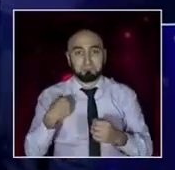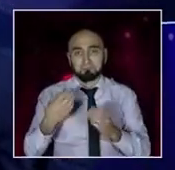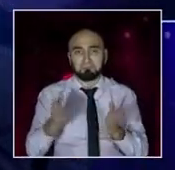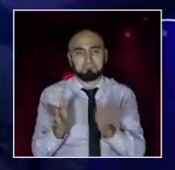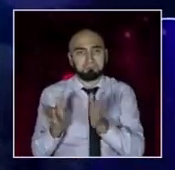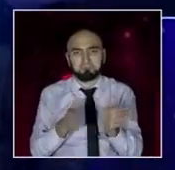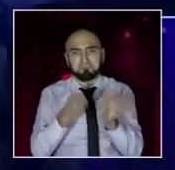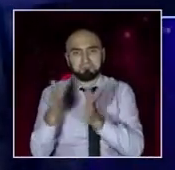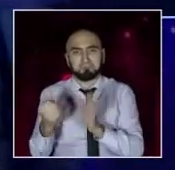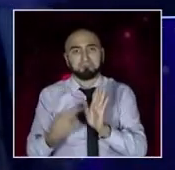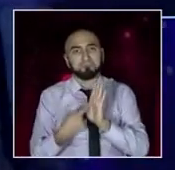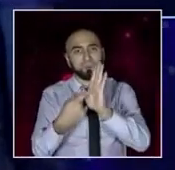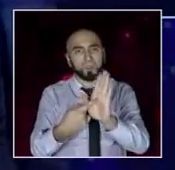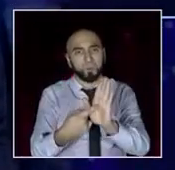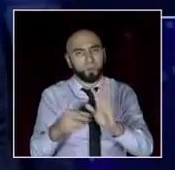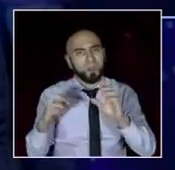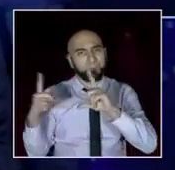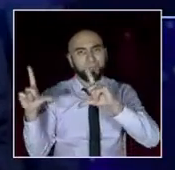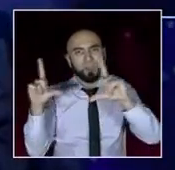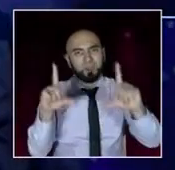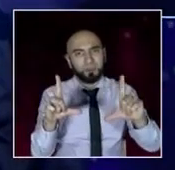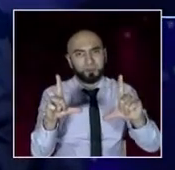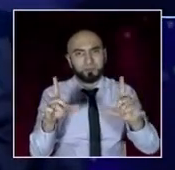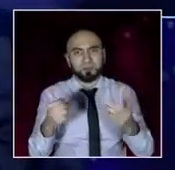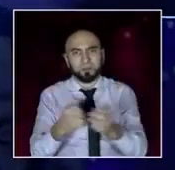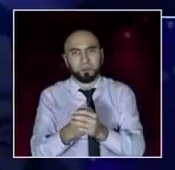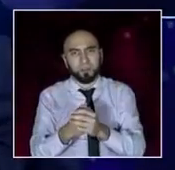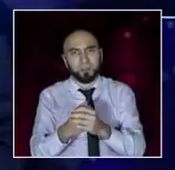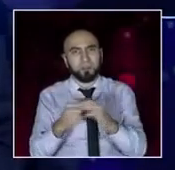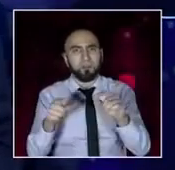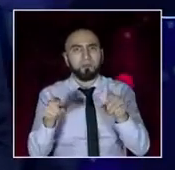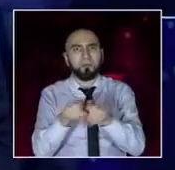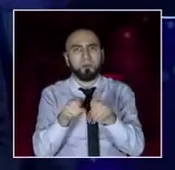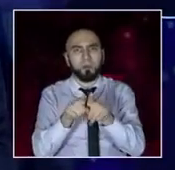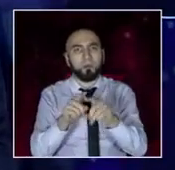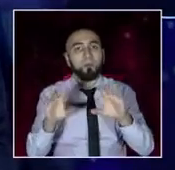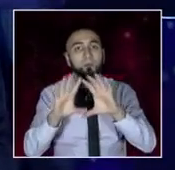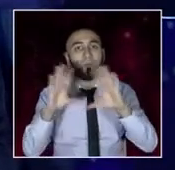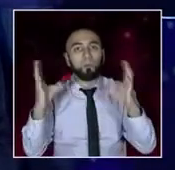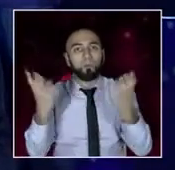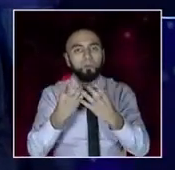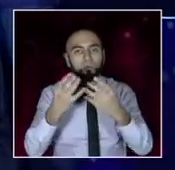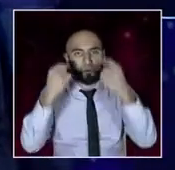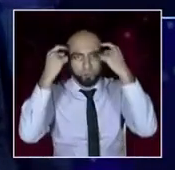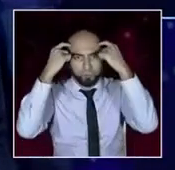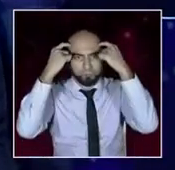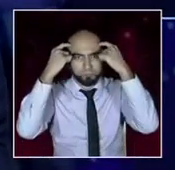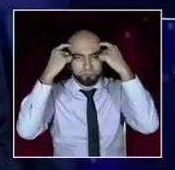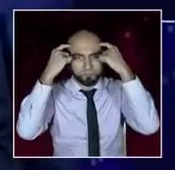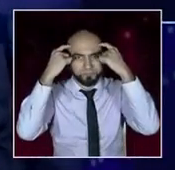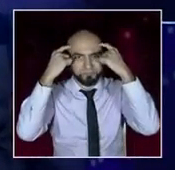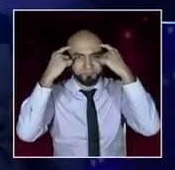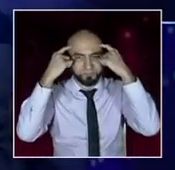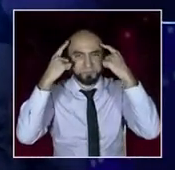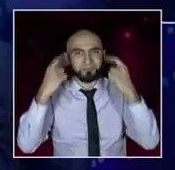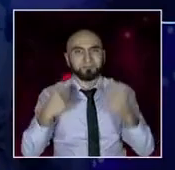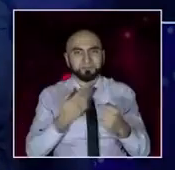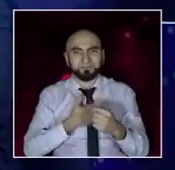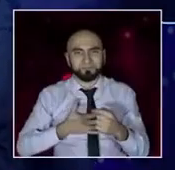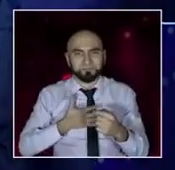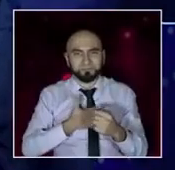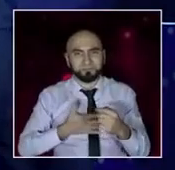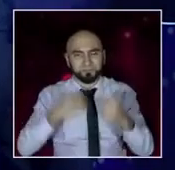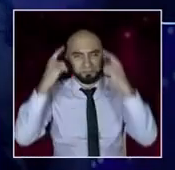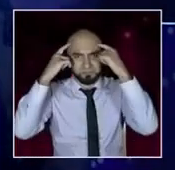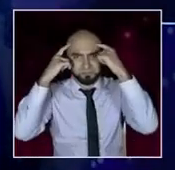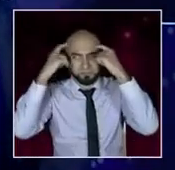de cómo parece el mundo que entrega la sensación hacia el ser, que es leído por el ser para formar percepciones de